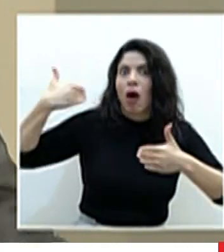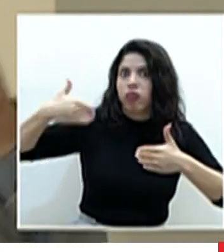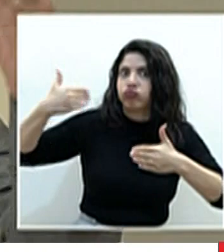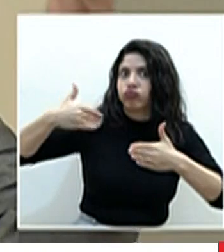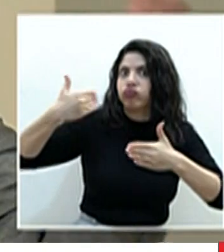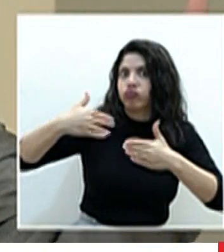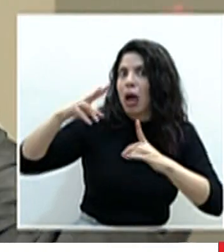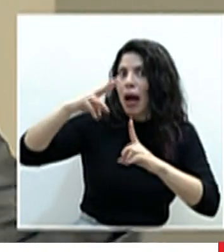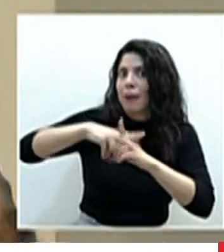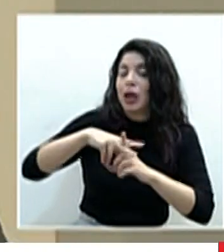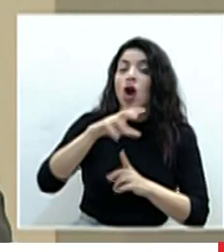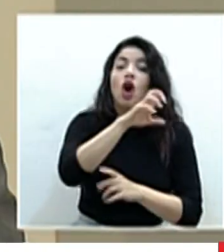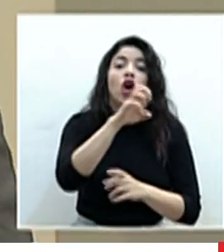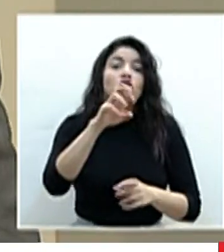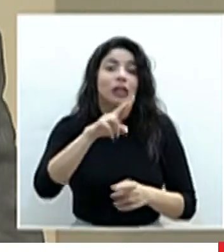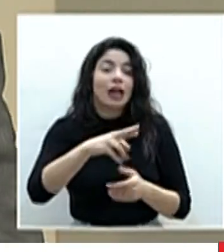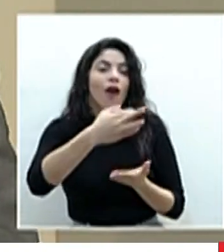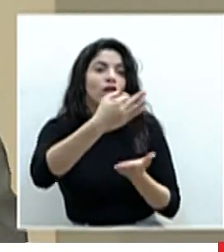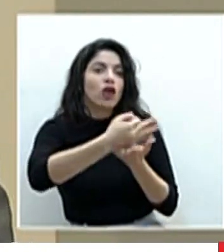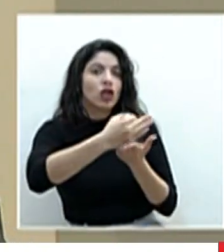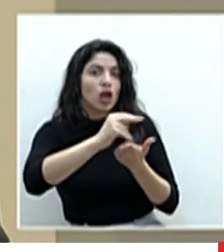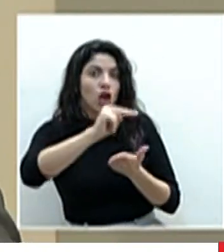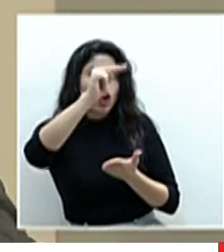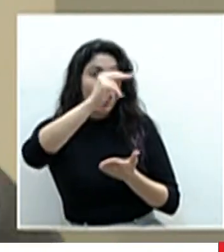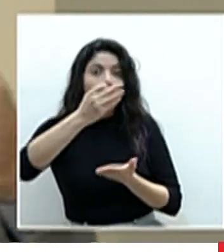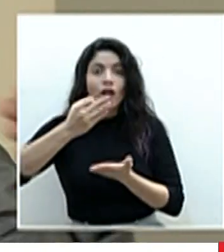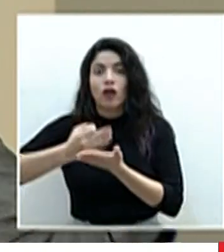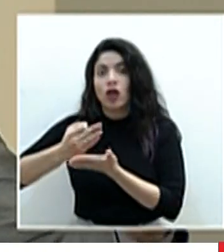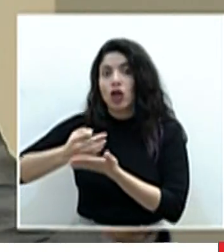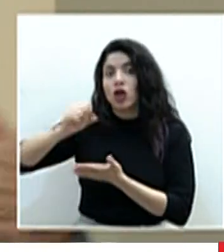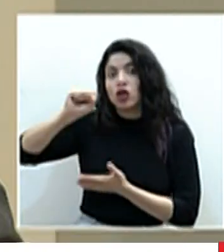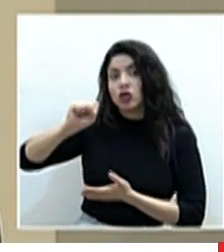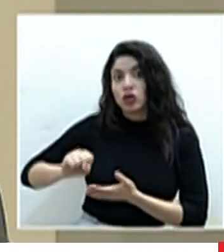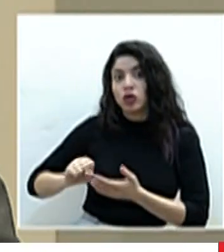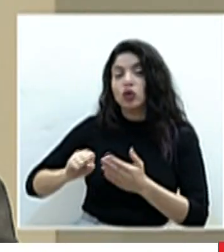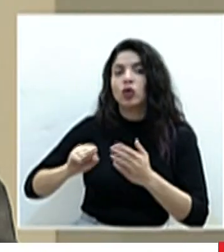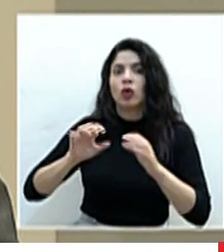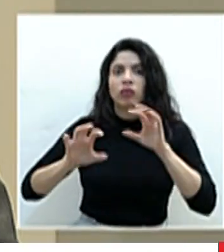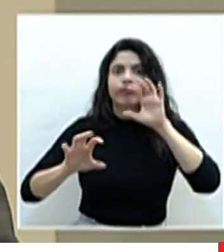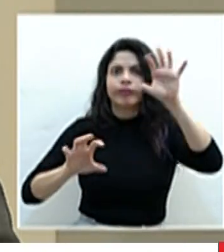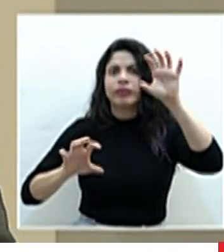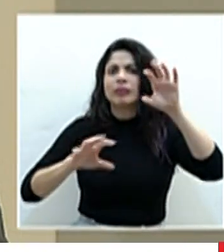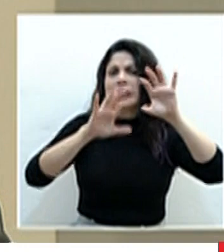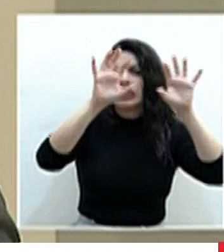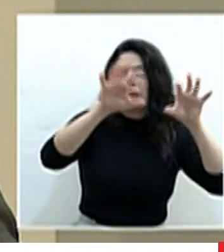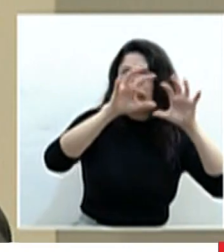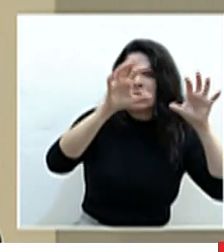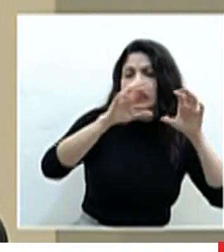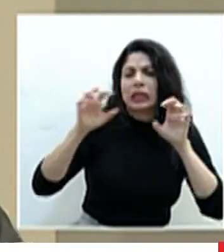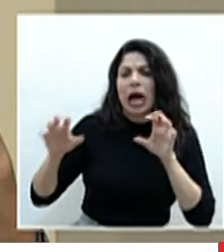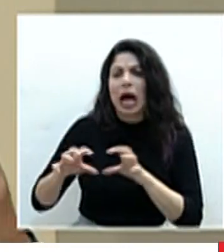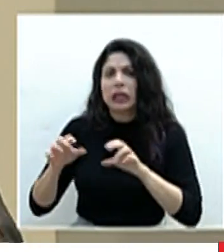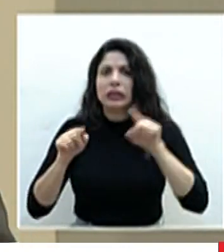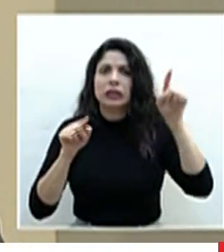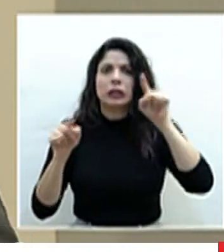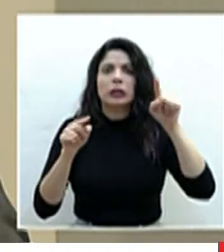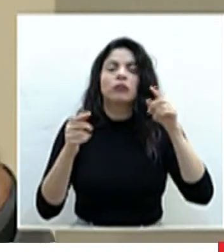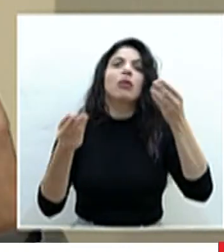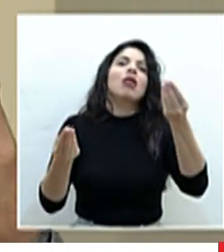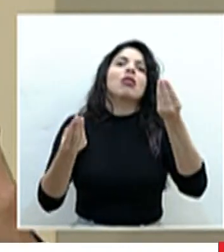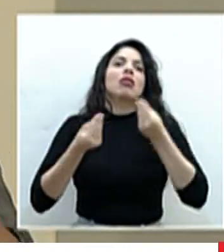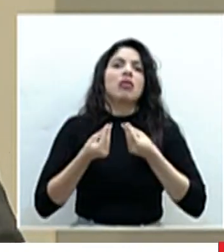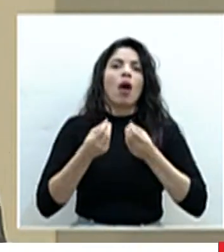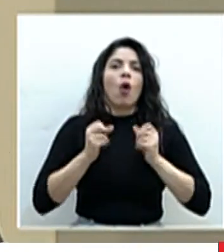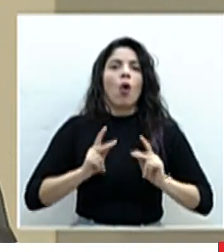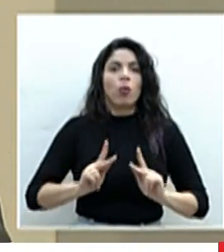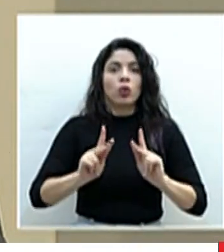Costa Rica, tanto en la frontera norte como en la frontera sur, desplegamos una serie de acciones que permitieron tener, primero, en un